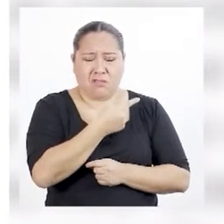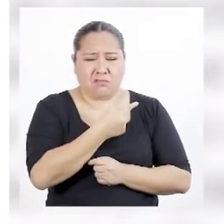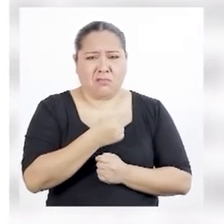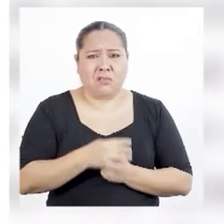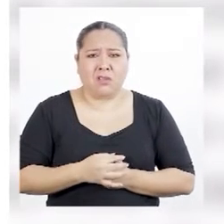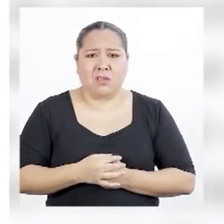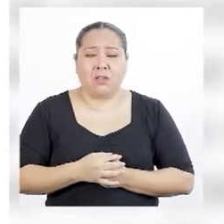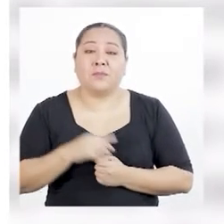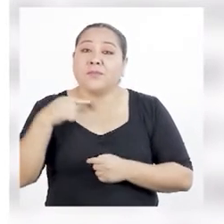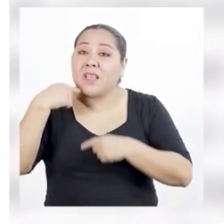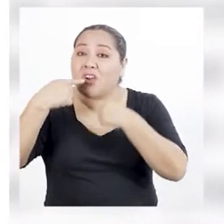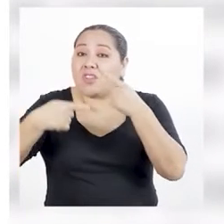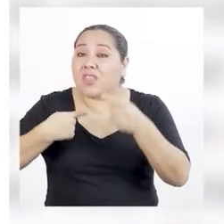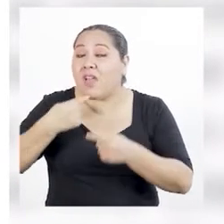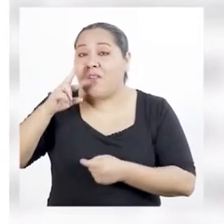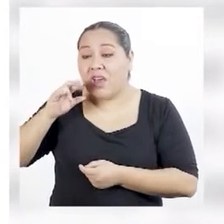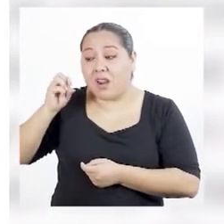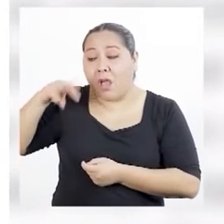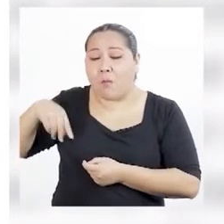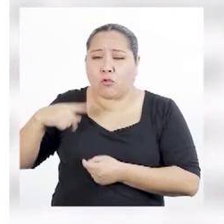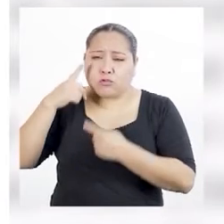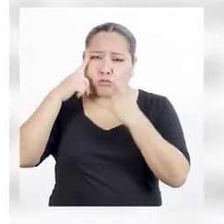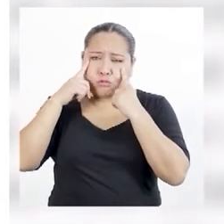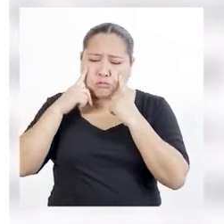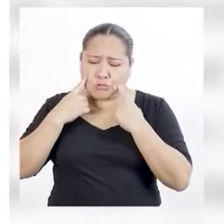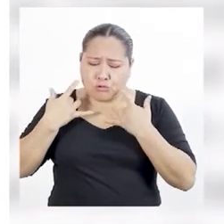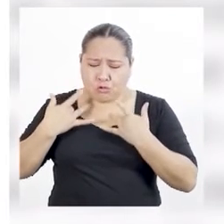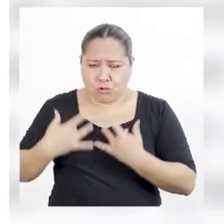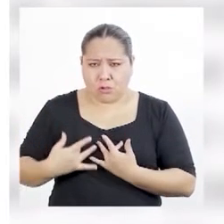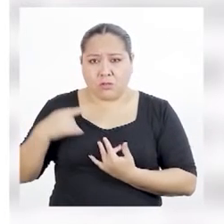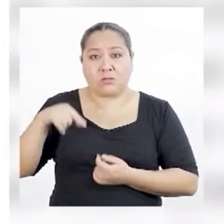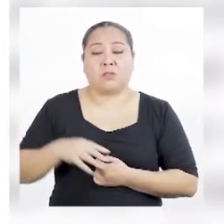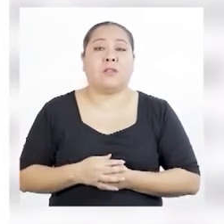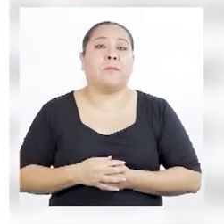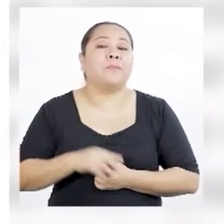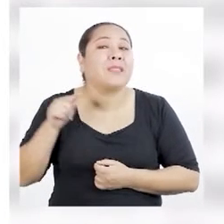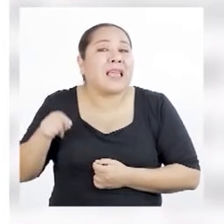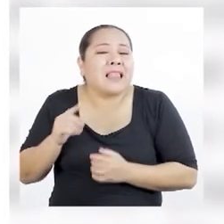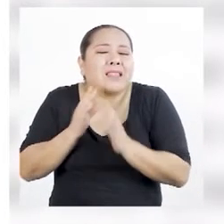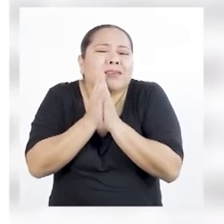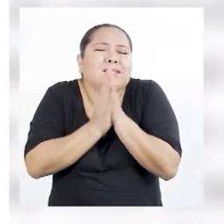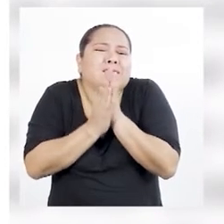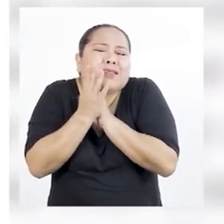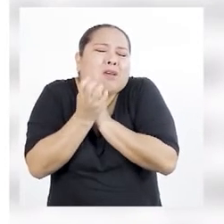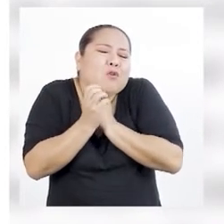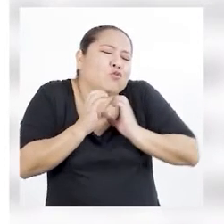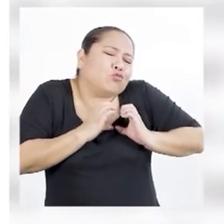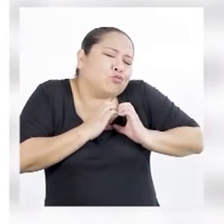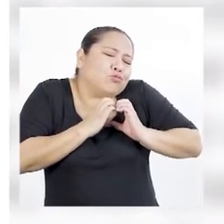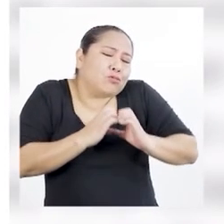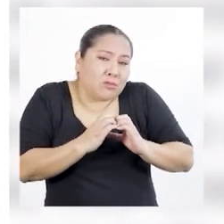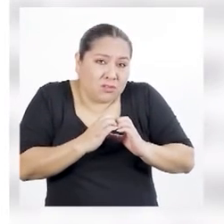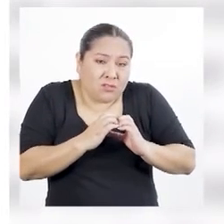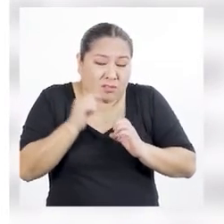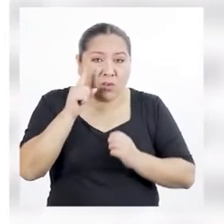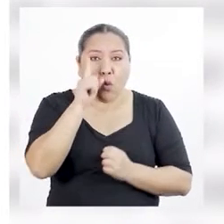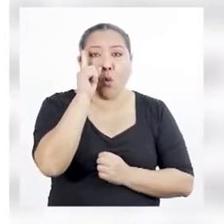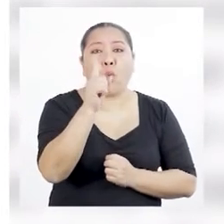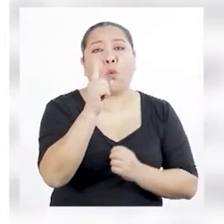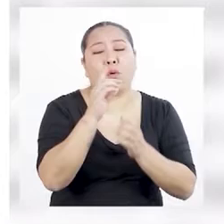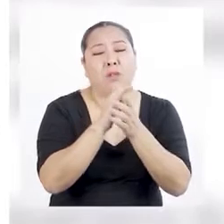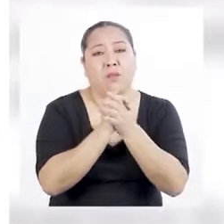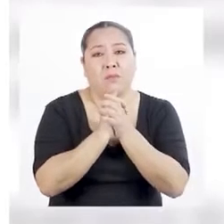ellos, comentaba Ramón con tristeza. Ramón deseaba con todo su corazón tener